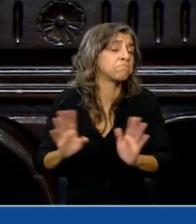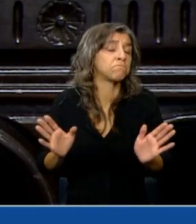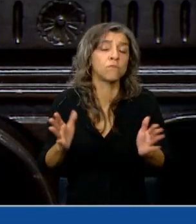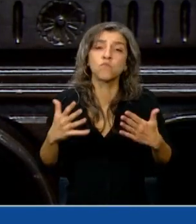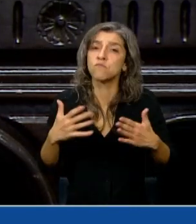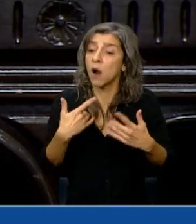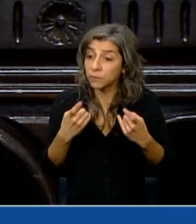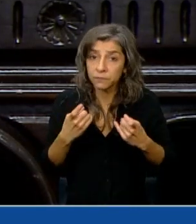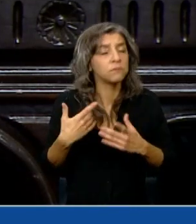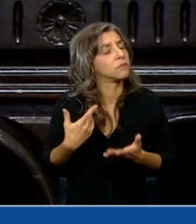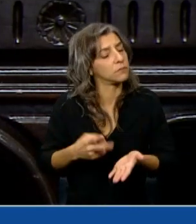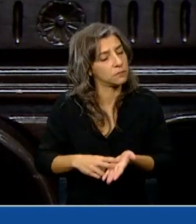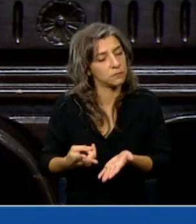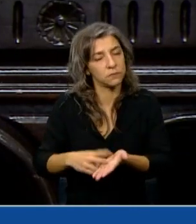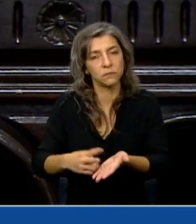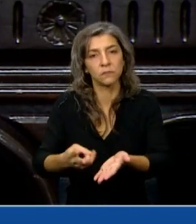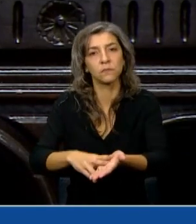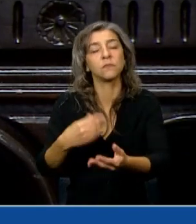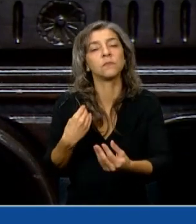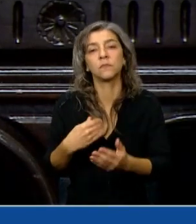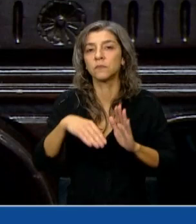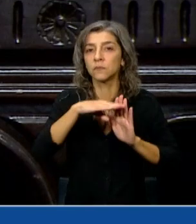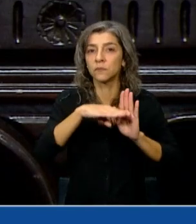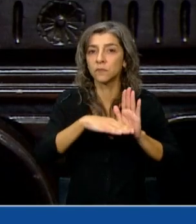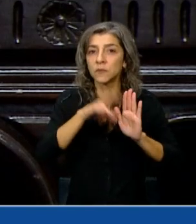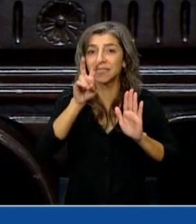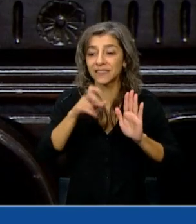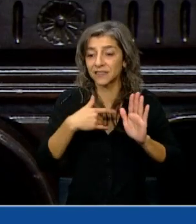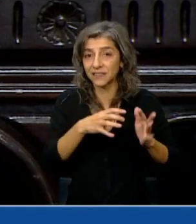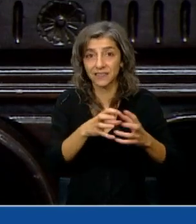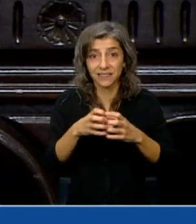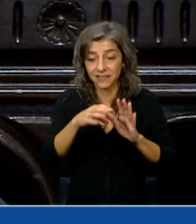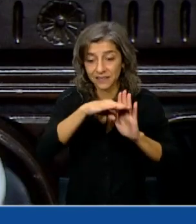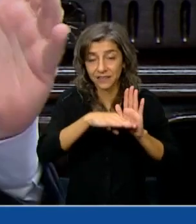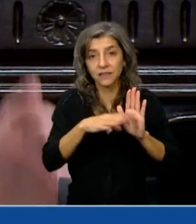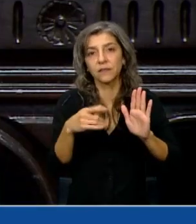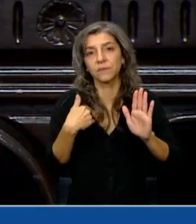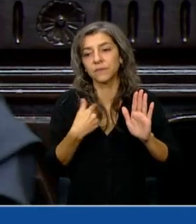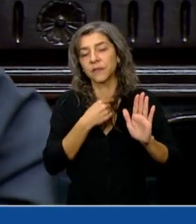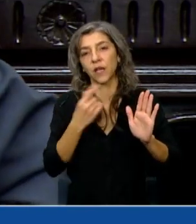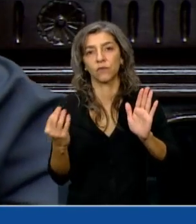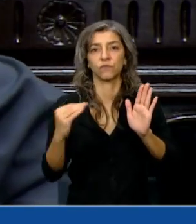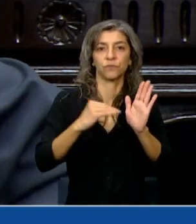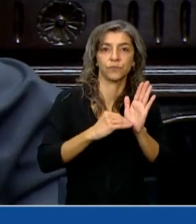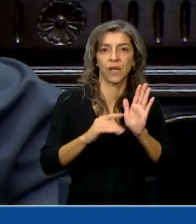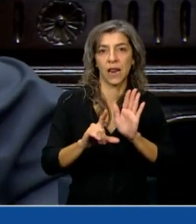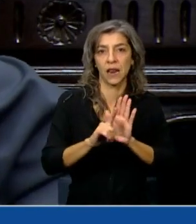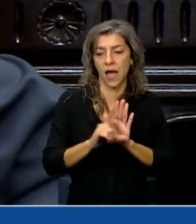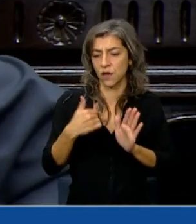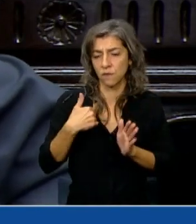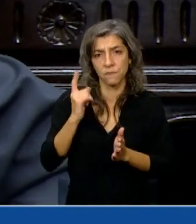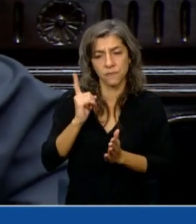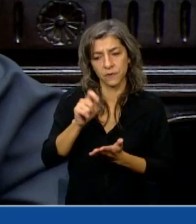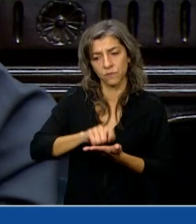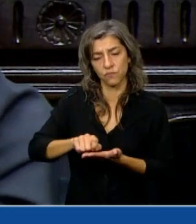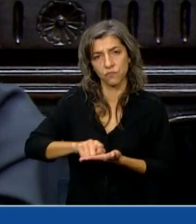de incorporar al temario de la sesión una ley de mi autoría acompañado por 20 diputados